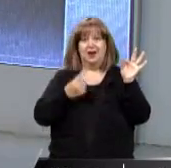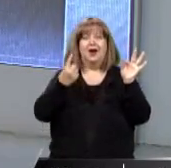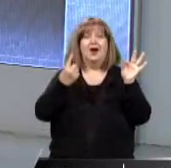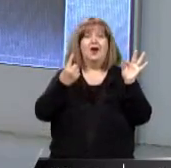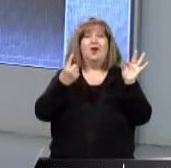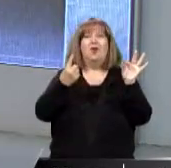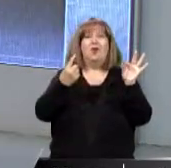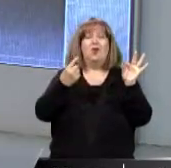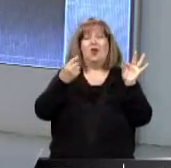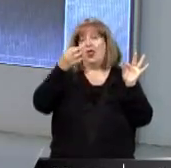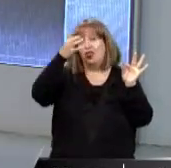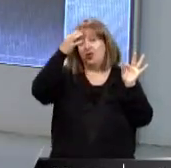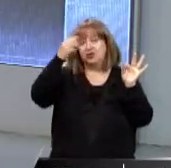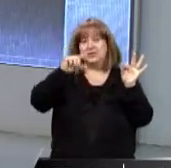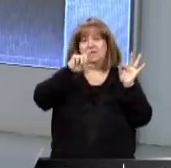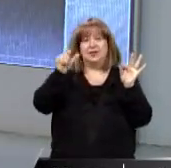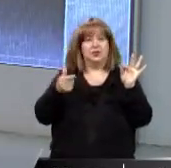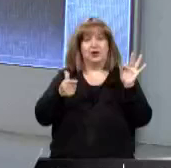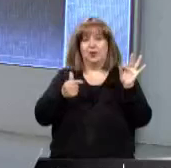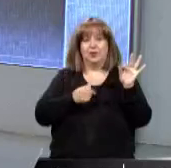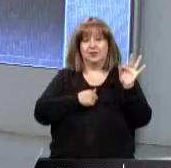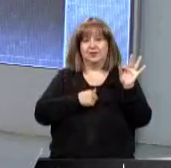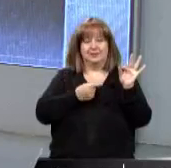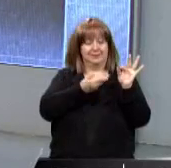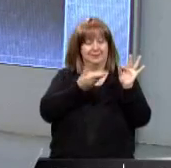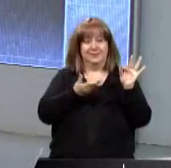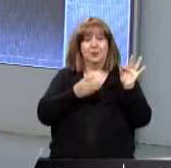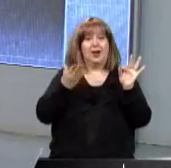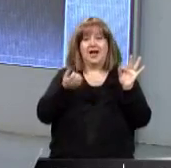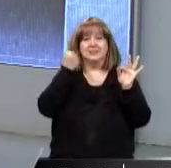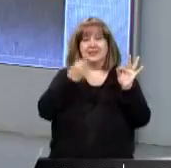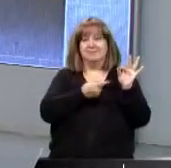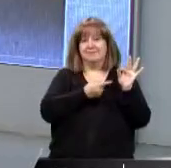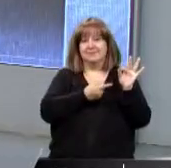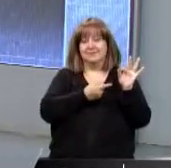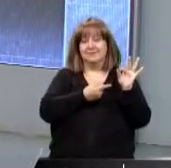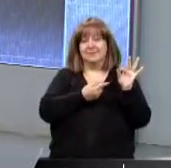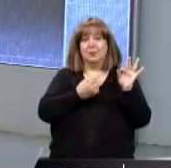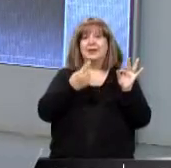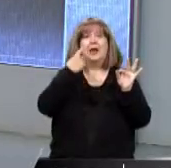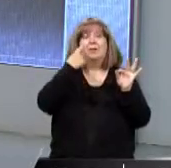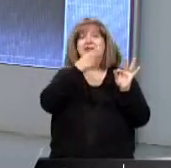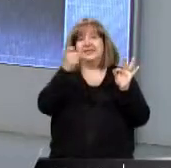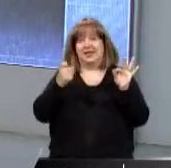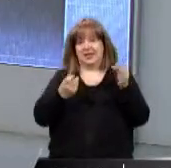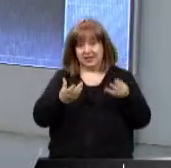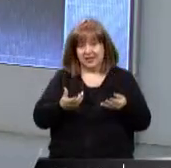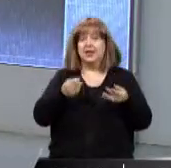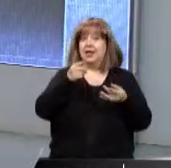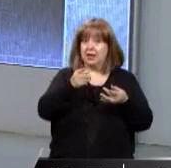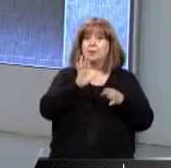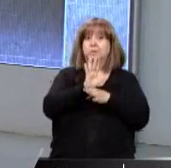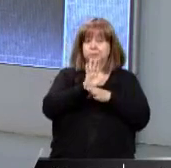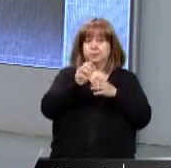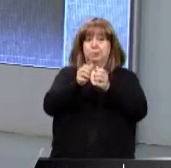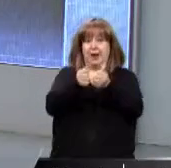una docena de facturas porque está un poquito más arriba de eso, 1.100 pesos. Entonces, esta es la realidad en cuanto a los